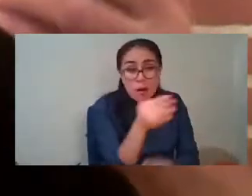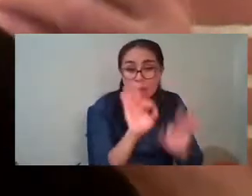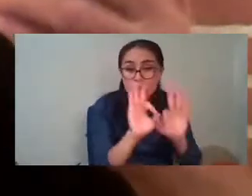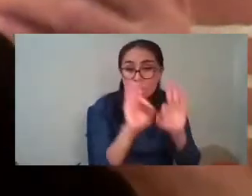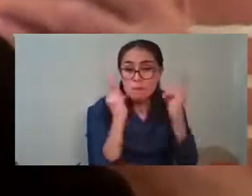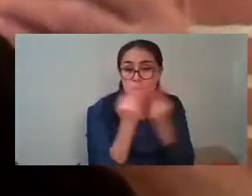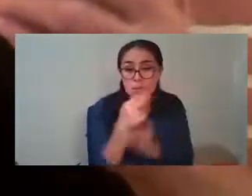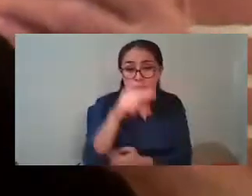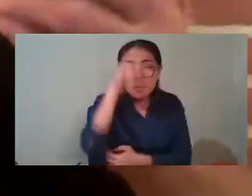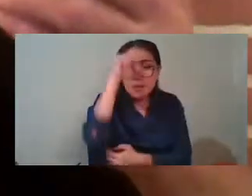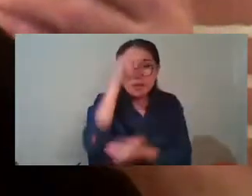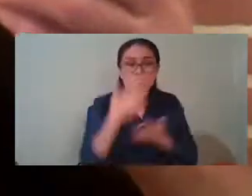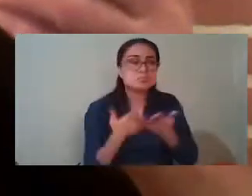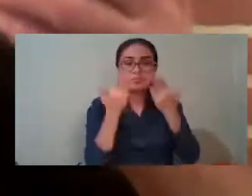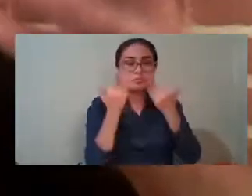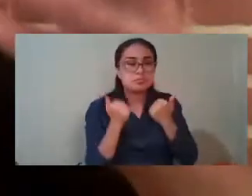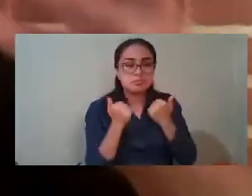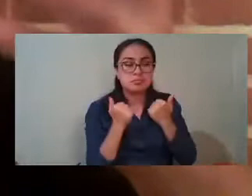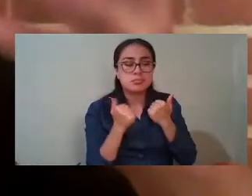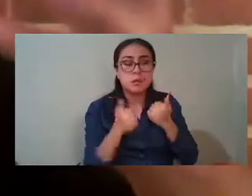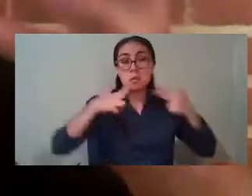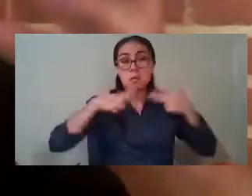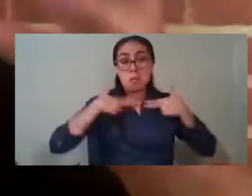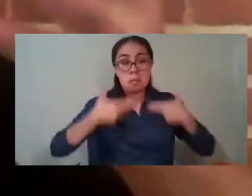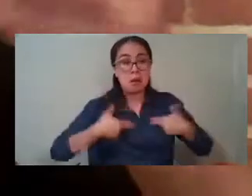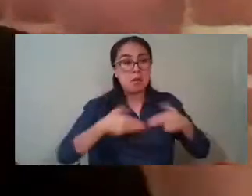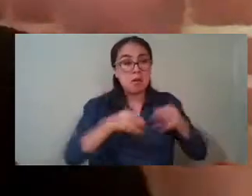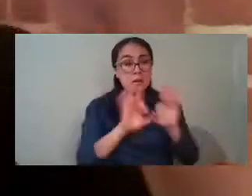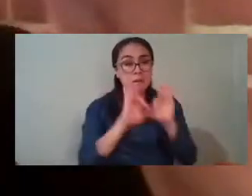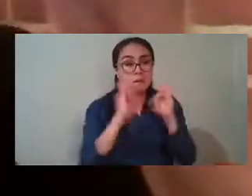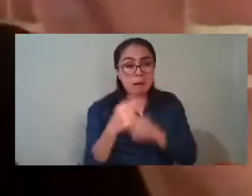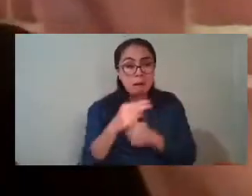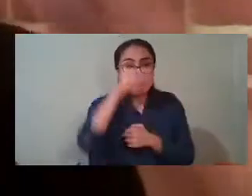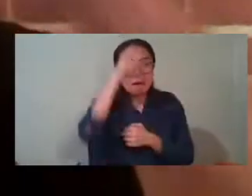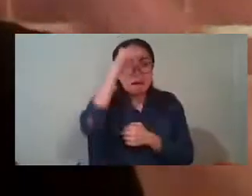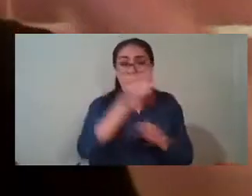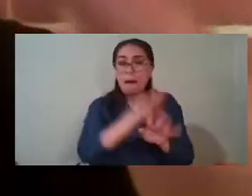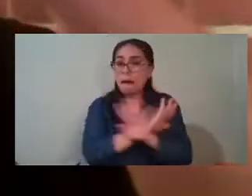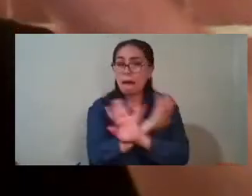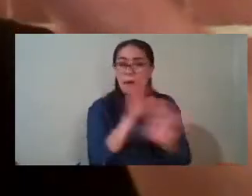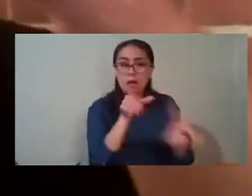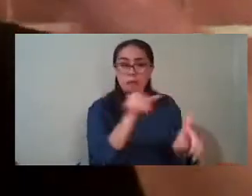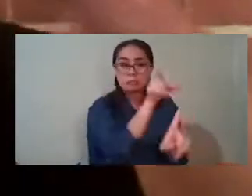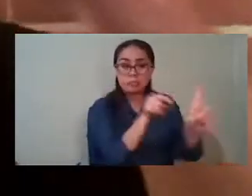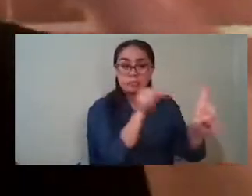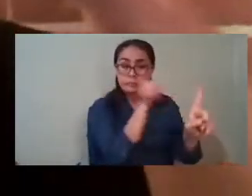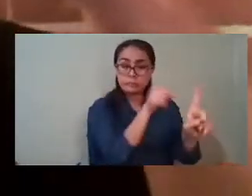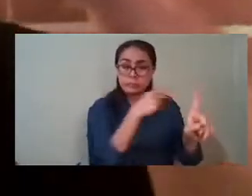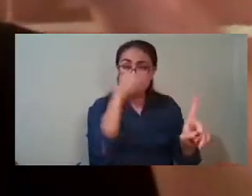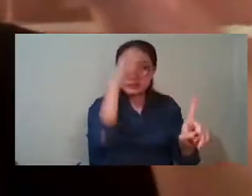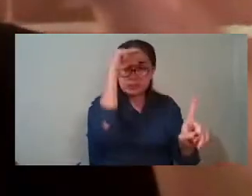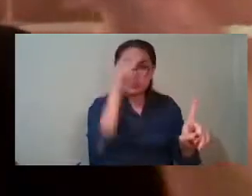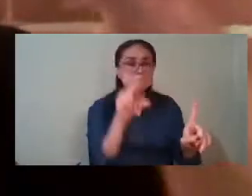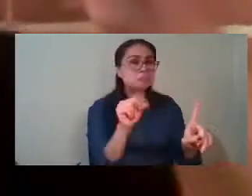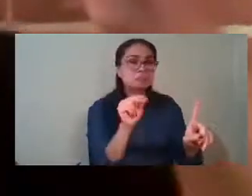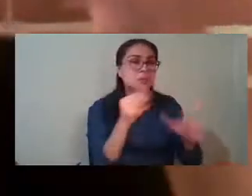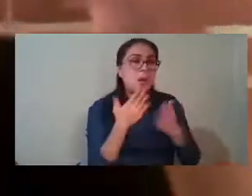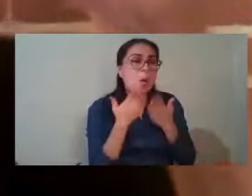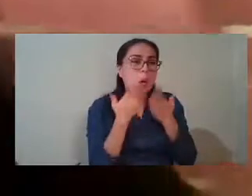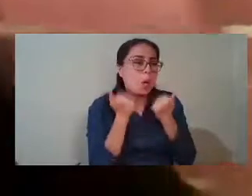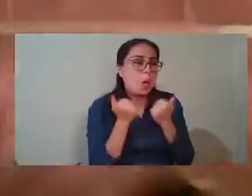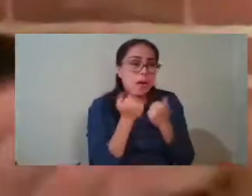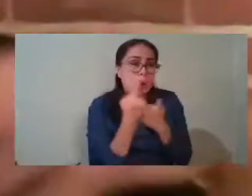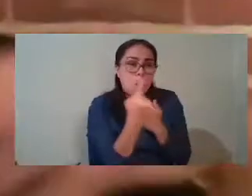humano no podemos atraparla en un concepto de inteligencia. No hay una inteligencia